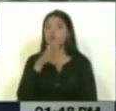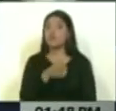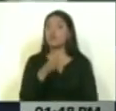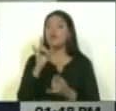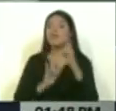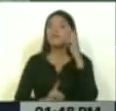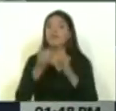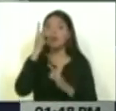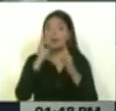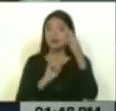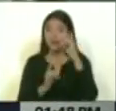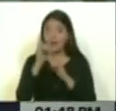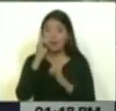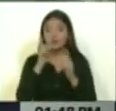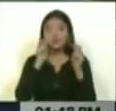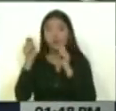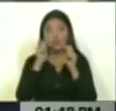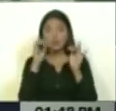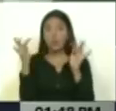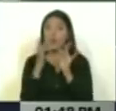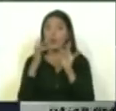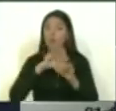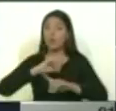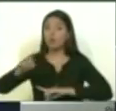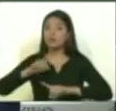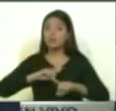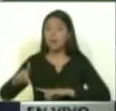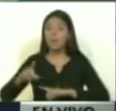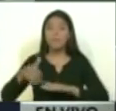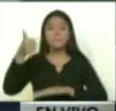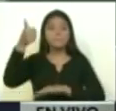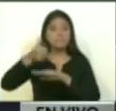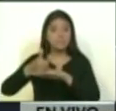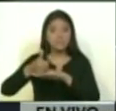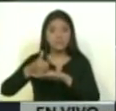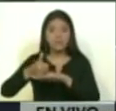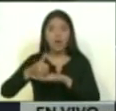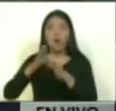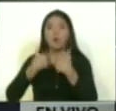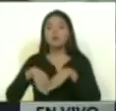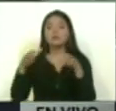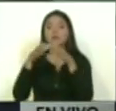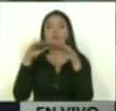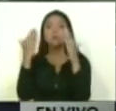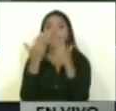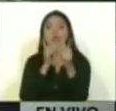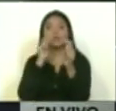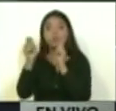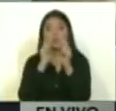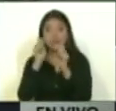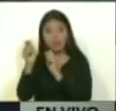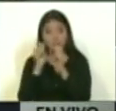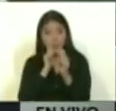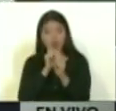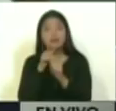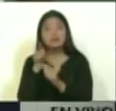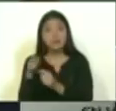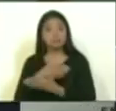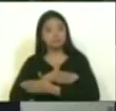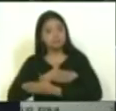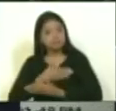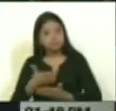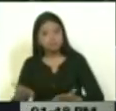en Londres, coordinamos con el nada menos que la máxima autoridad de la Organización Mundial de Turismo, y él nos puso la orden,